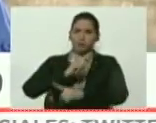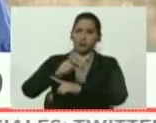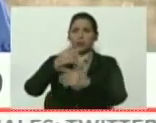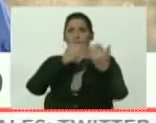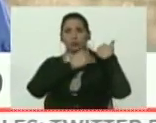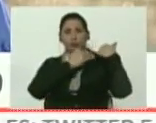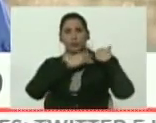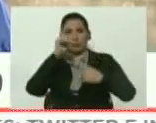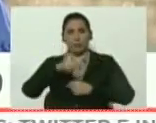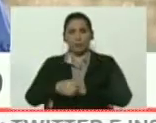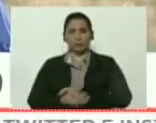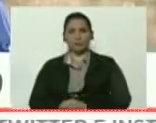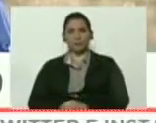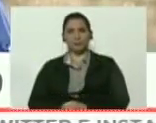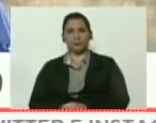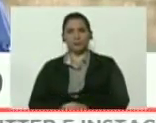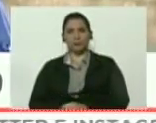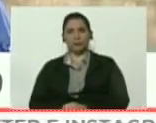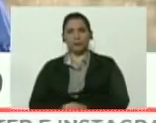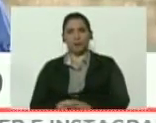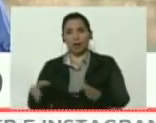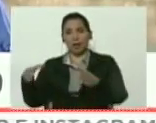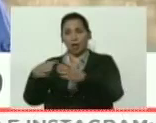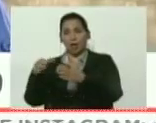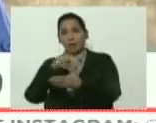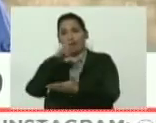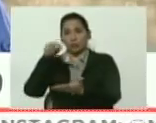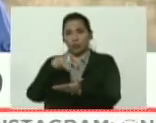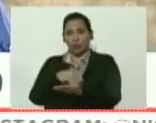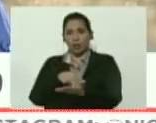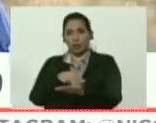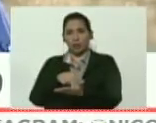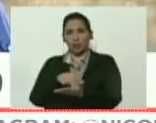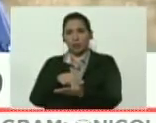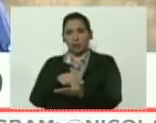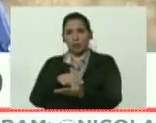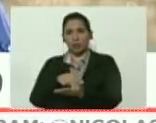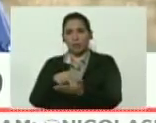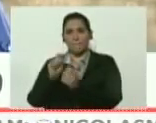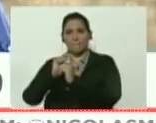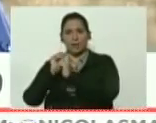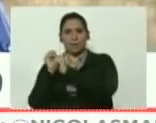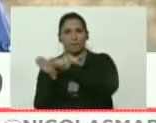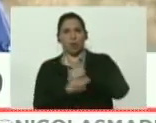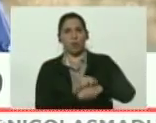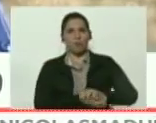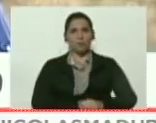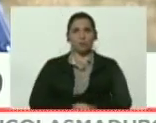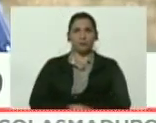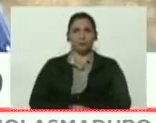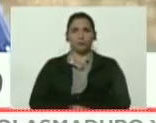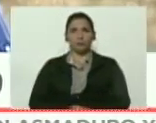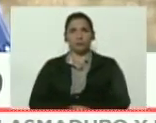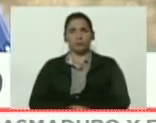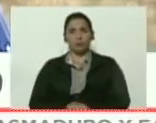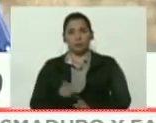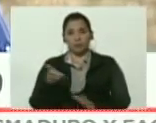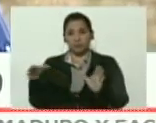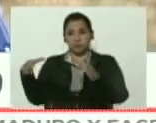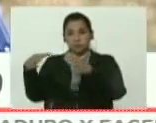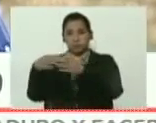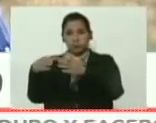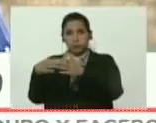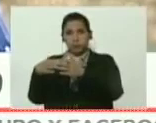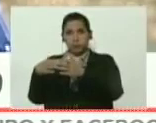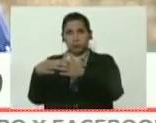responsabilidad, a la Selección Nacional de Béisbol. Esta es la selección